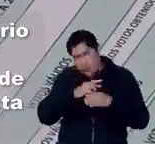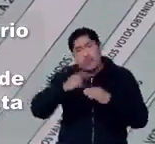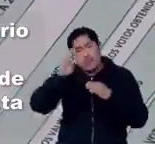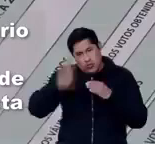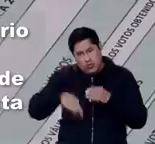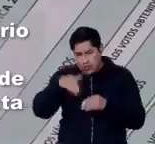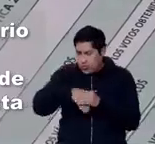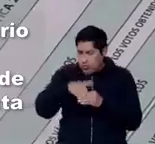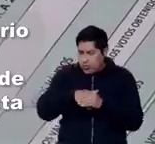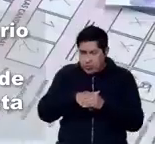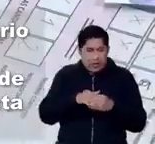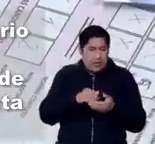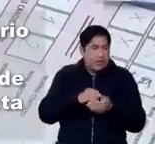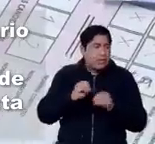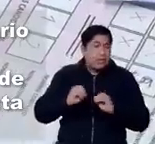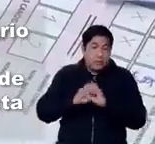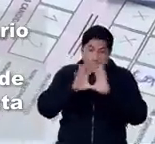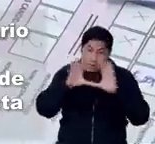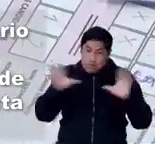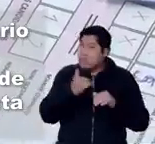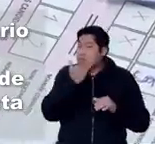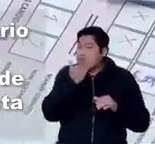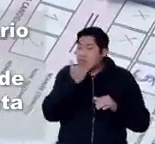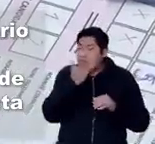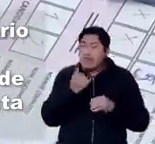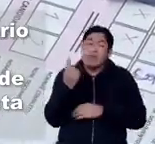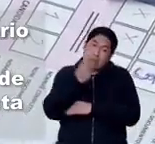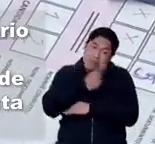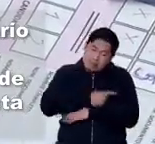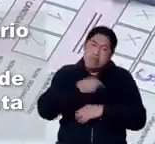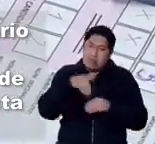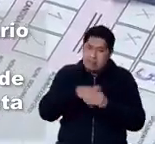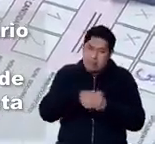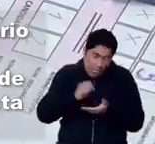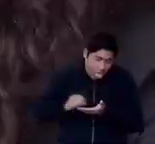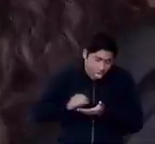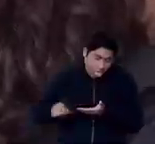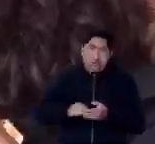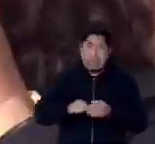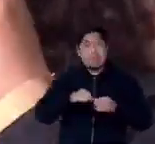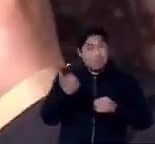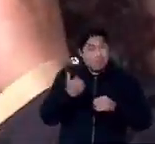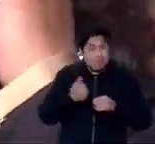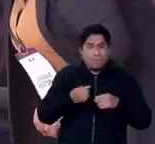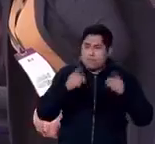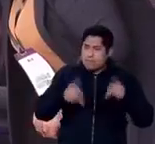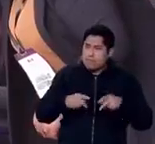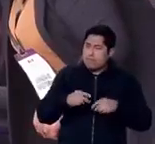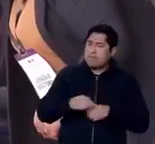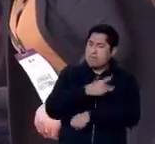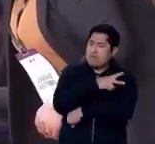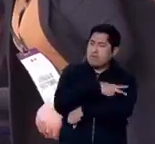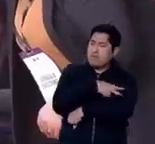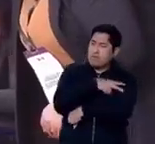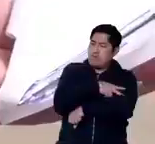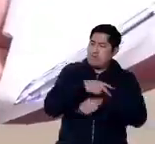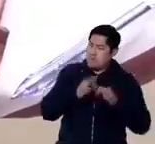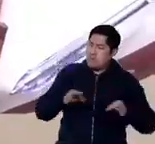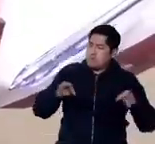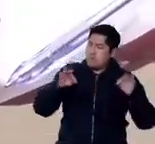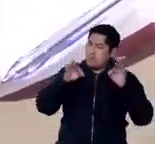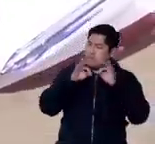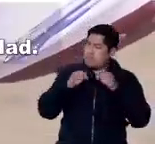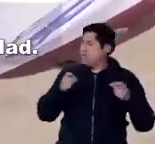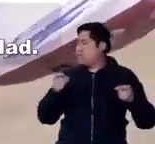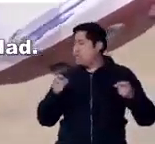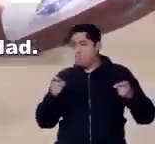resultados electorales y se anotan las aclaraciones de lo ocurrido en la jornada de votación. Los demás jurados son vocales y son esenciales porque